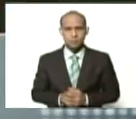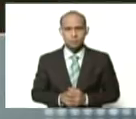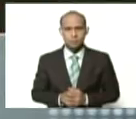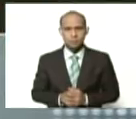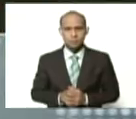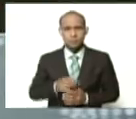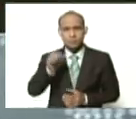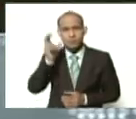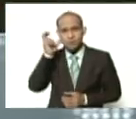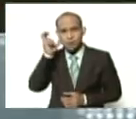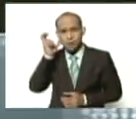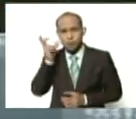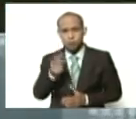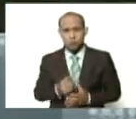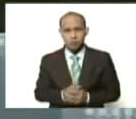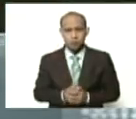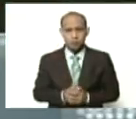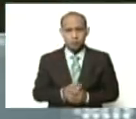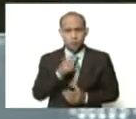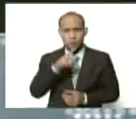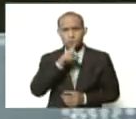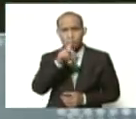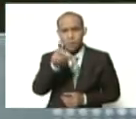¿Tú me escuchaste? Cuando te pregunté.